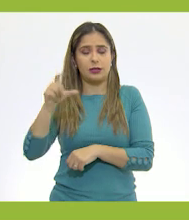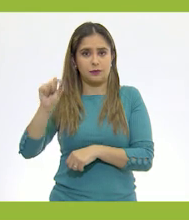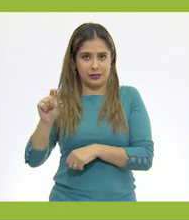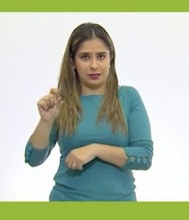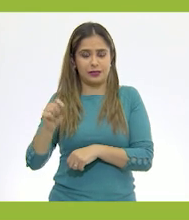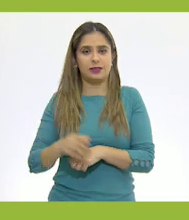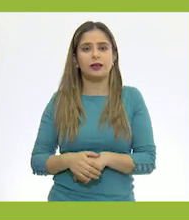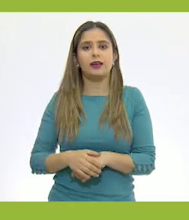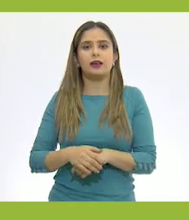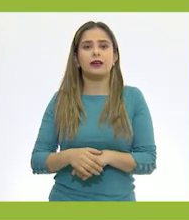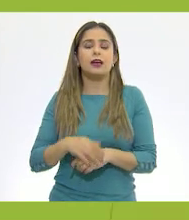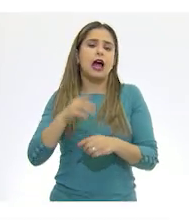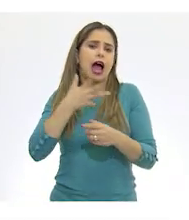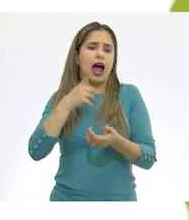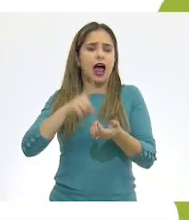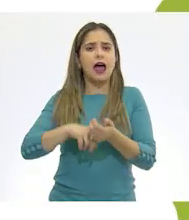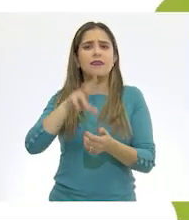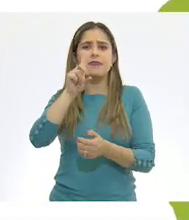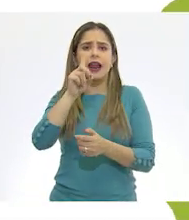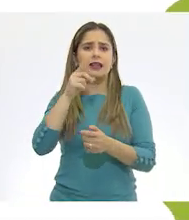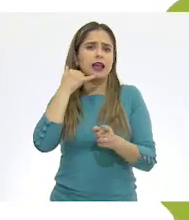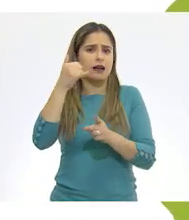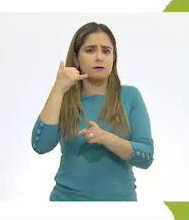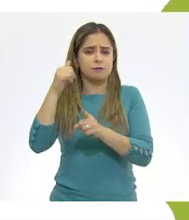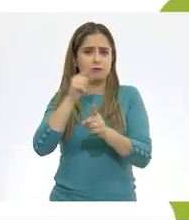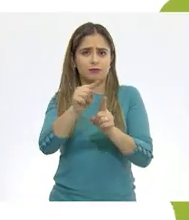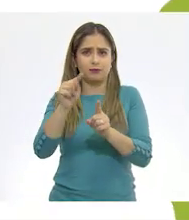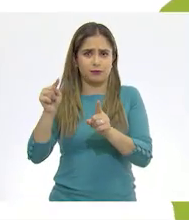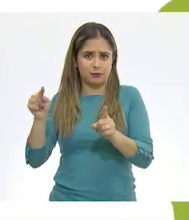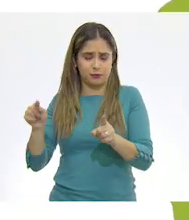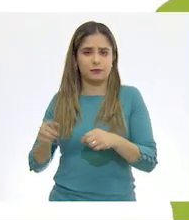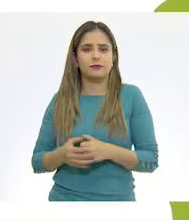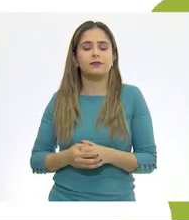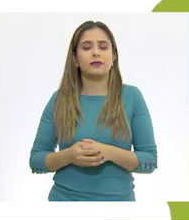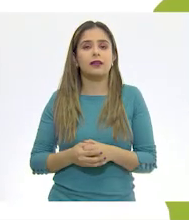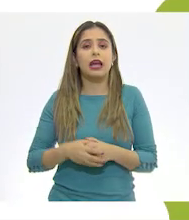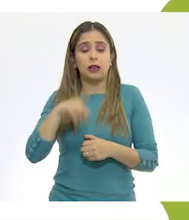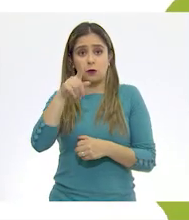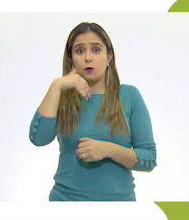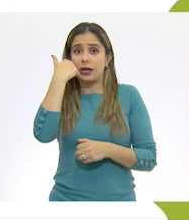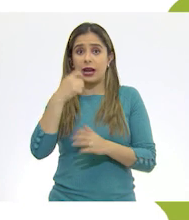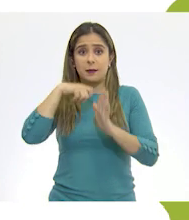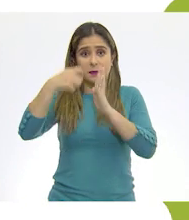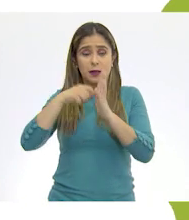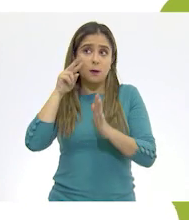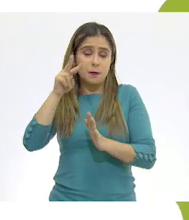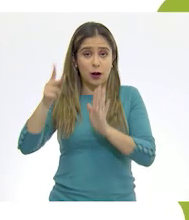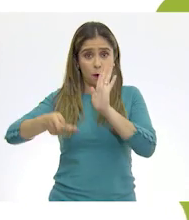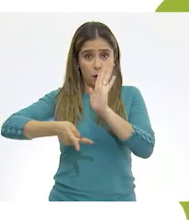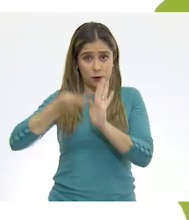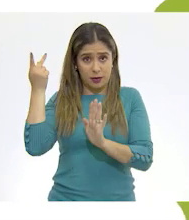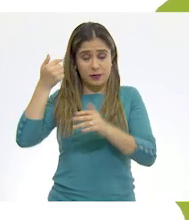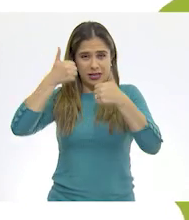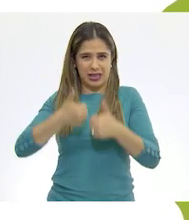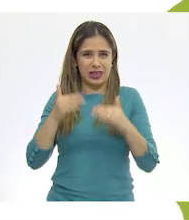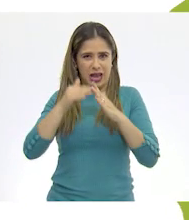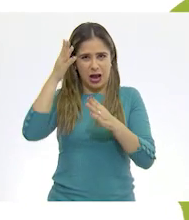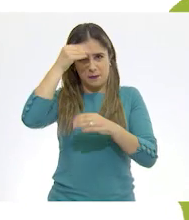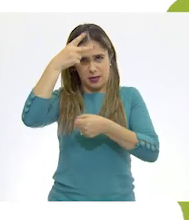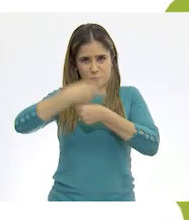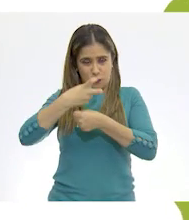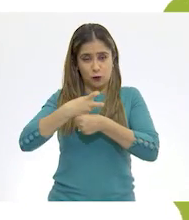5536-01-8720 con 30 líneas. Si quieres volver a ver los programas de Aprende en Casa, los puedes encontrar en la siguiente